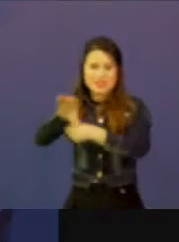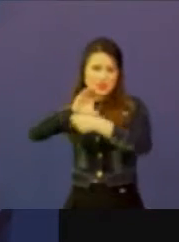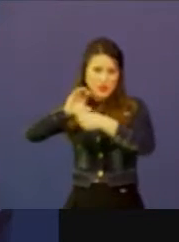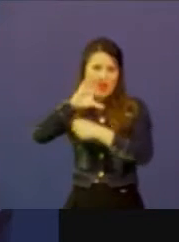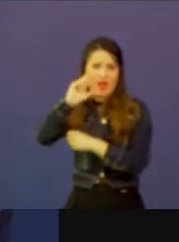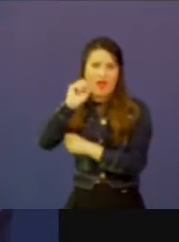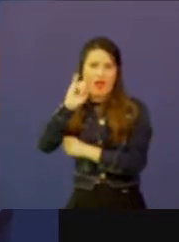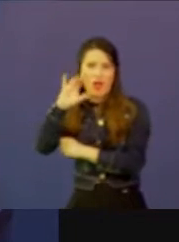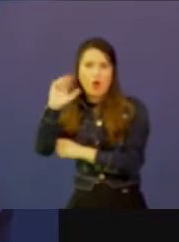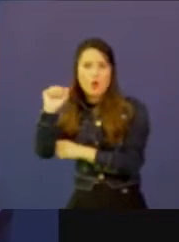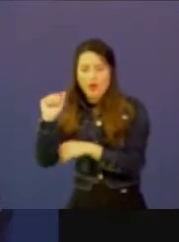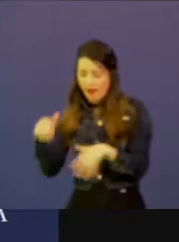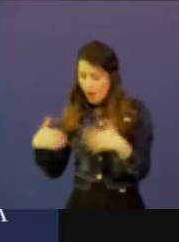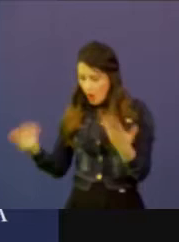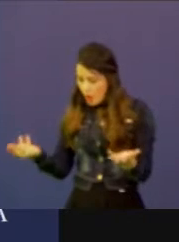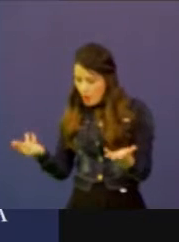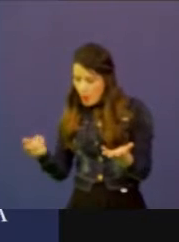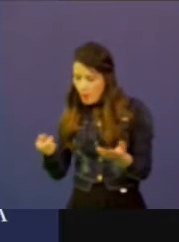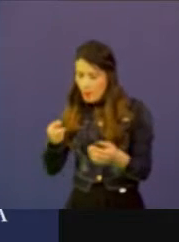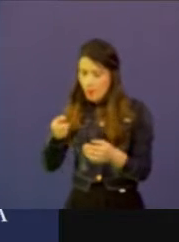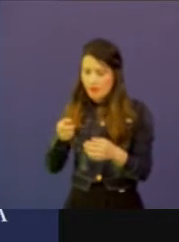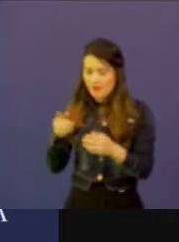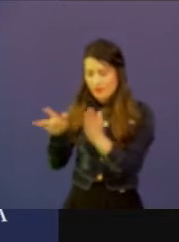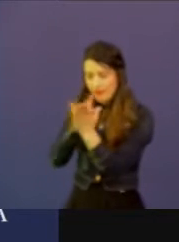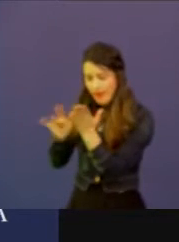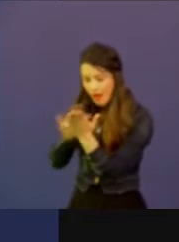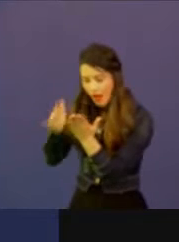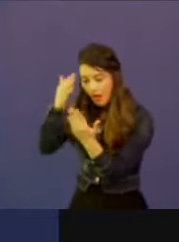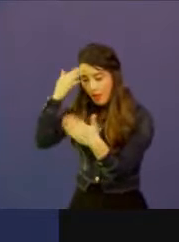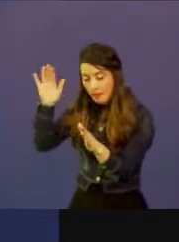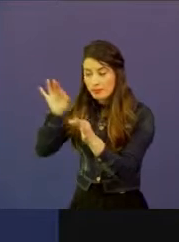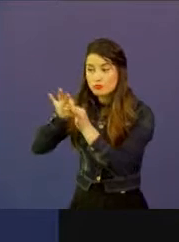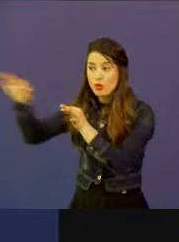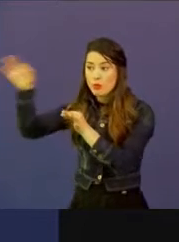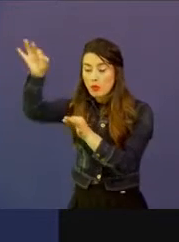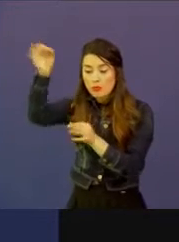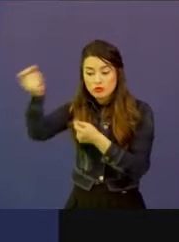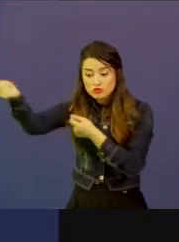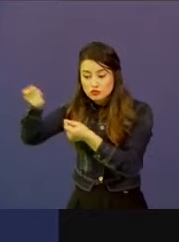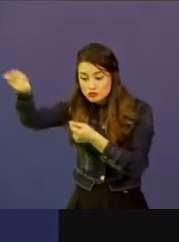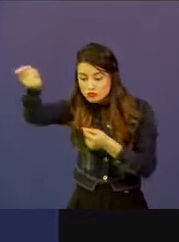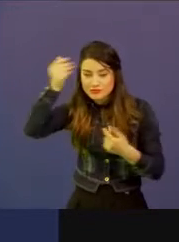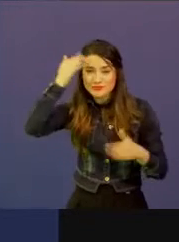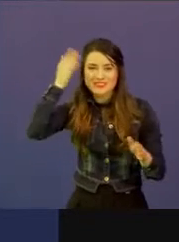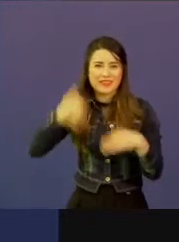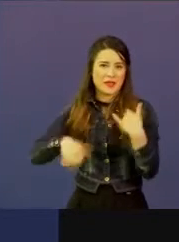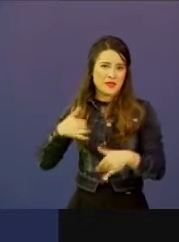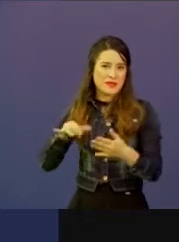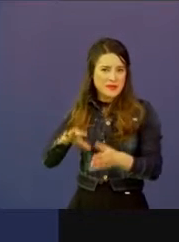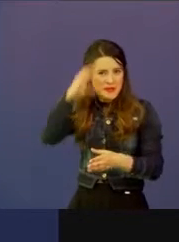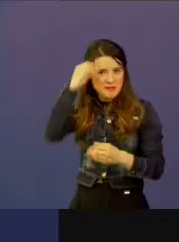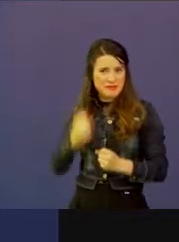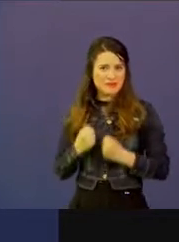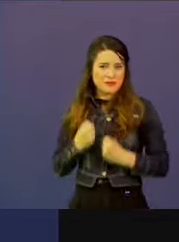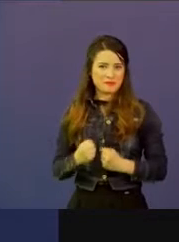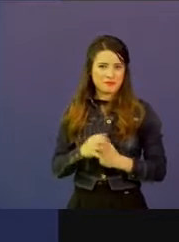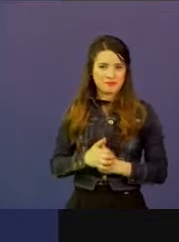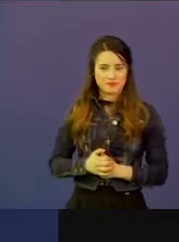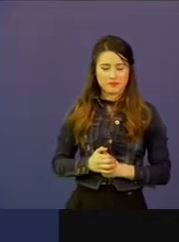lograr aprendizajes más significativos. Esos, entre otros juegos que se desarrollaron, básicamente nos permitieron de alguna